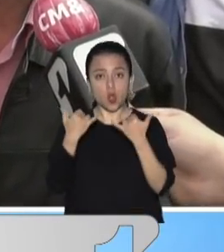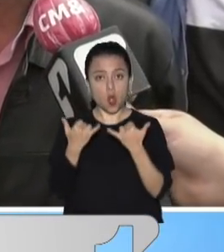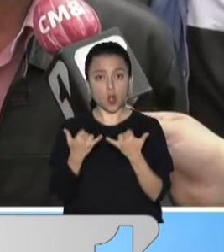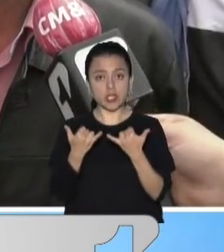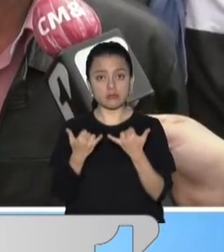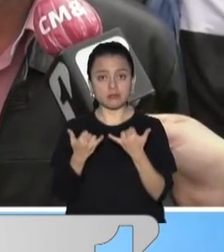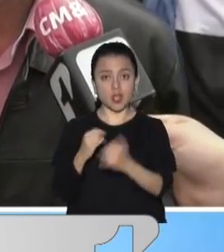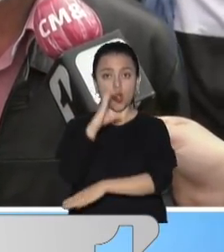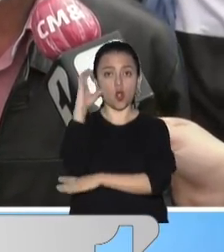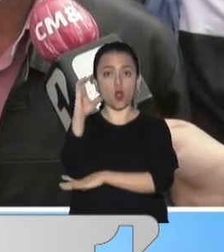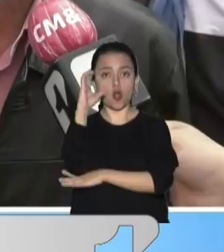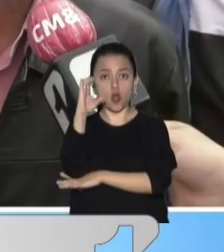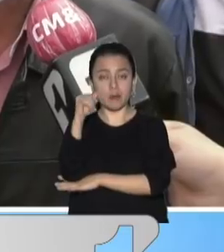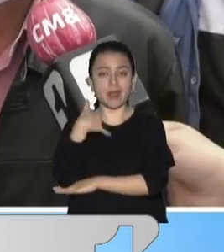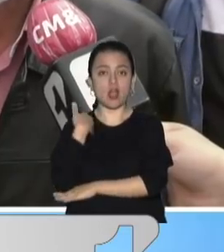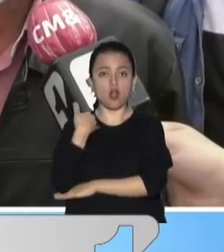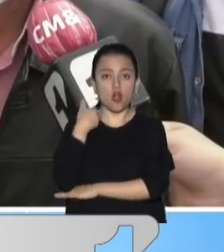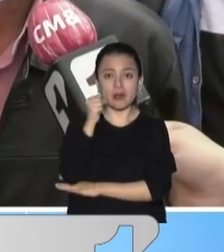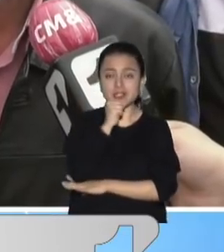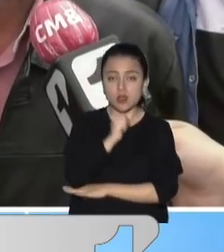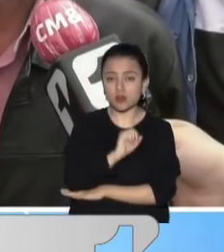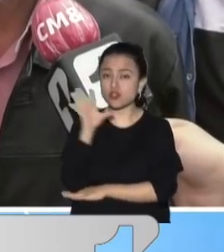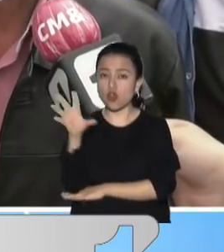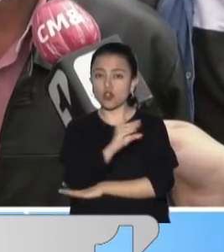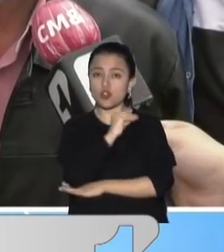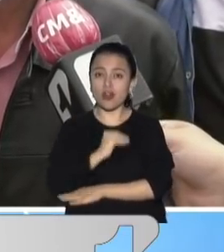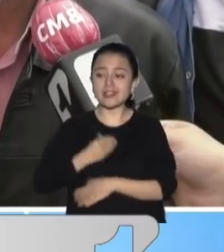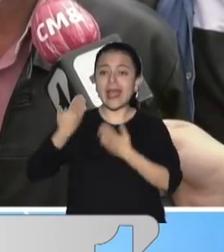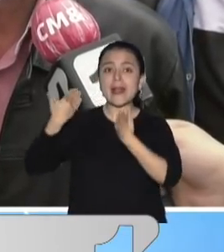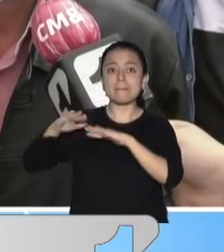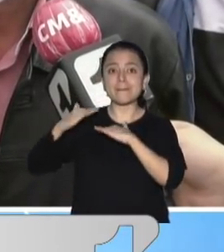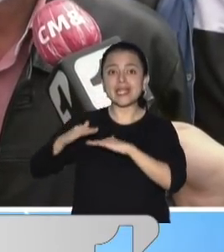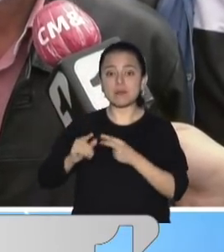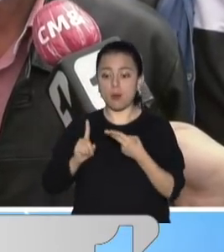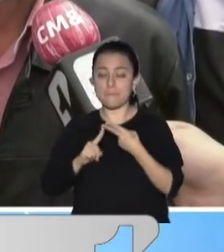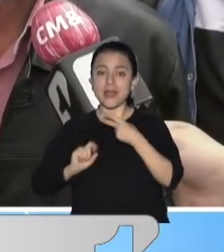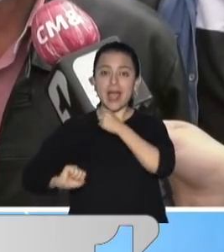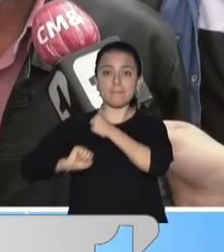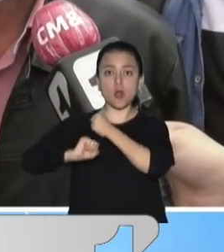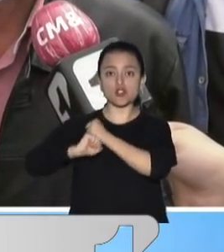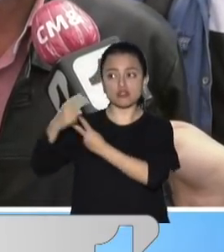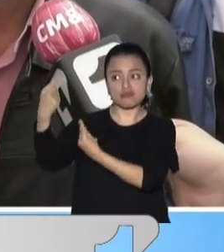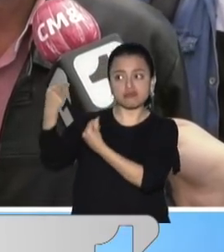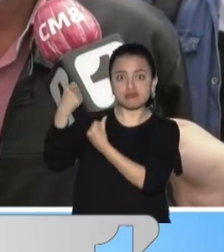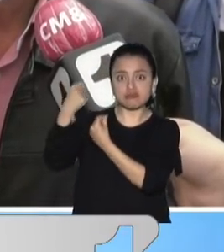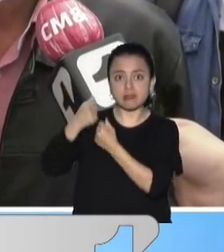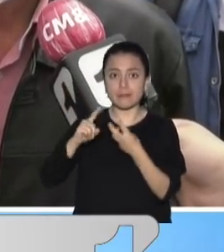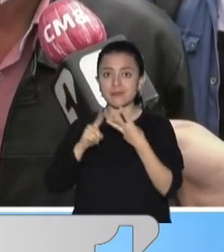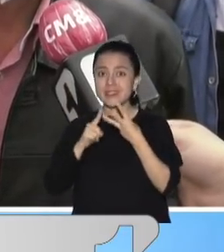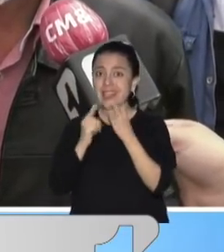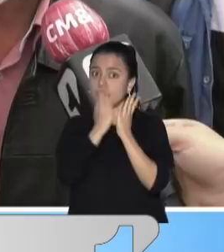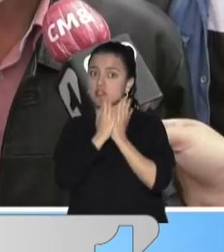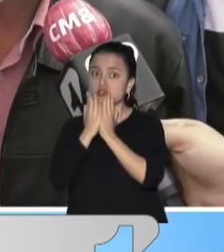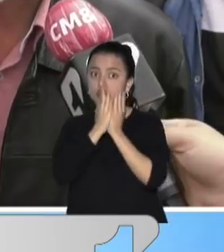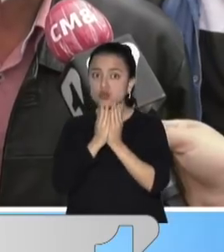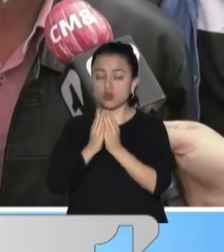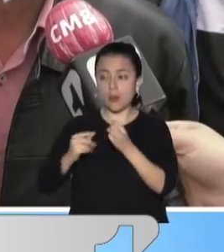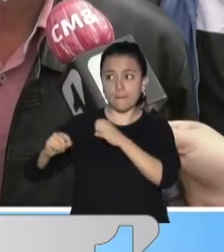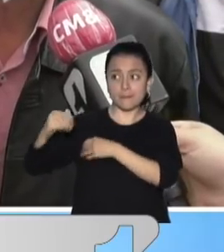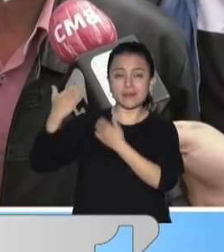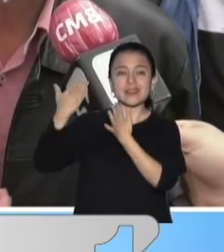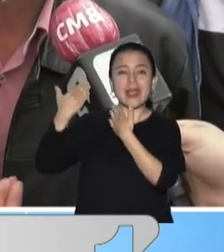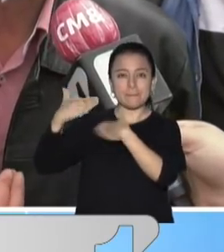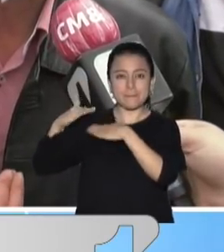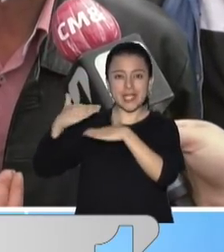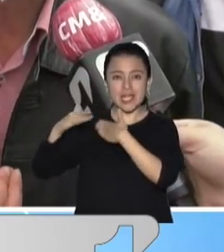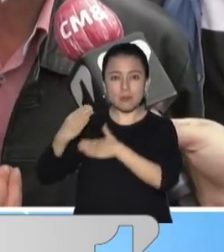la renta básica para sobrevivir, están reclamando estudios, están reclamando el pago del salario a